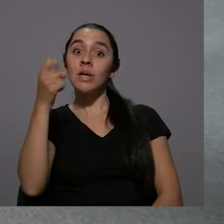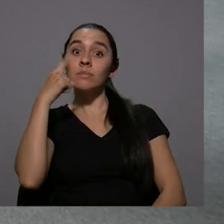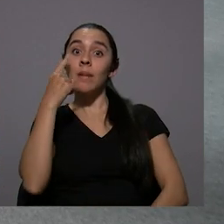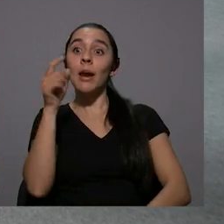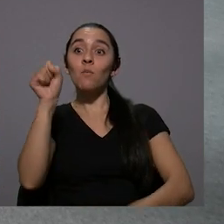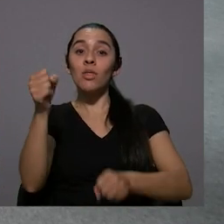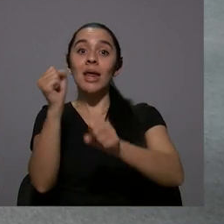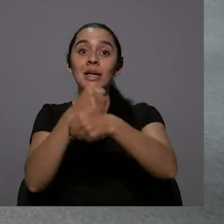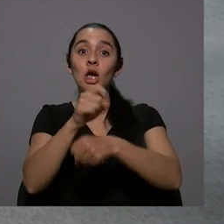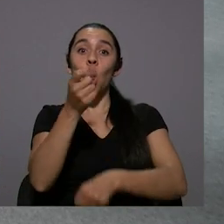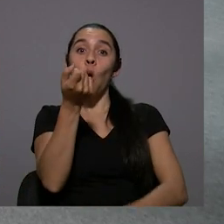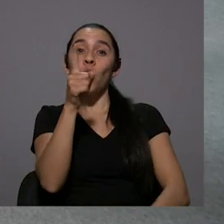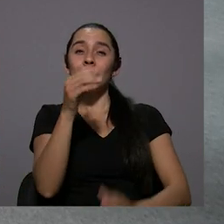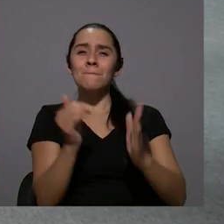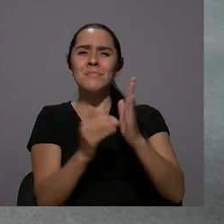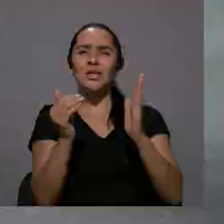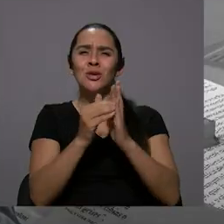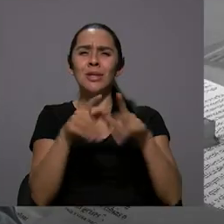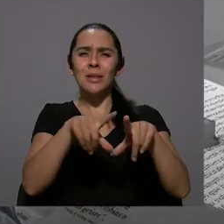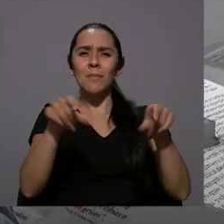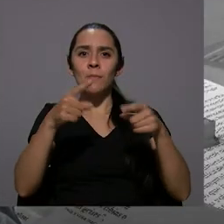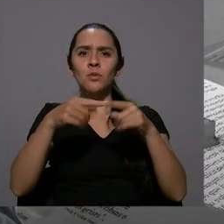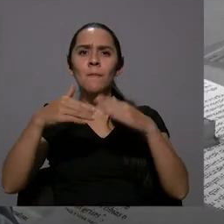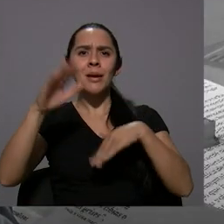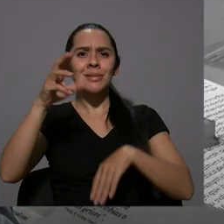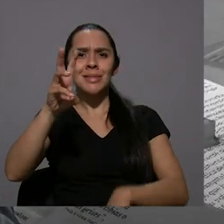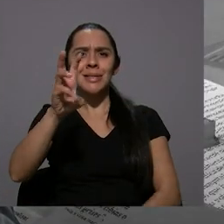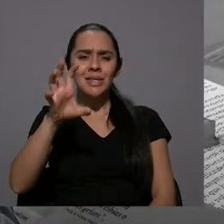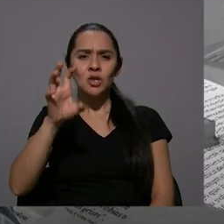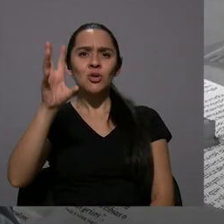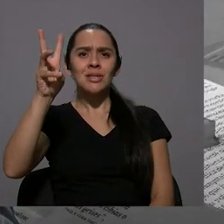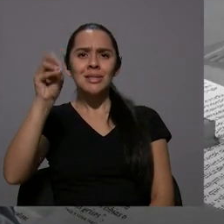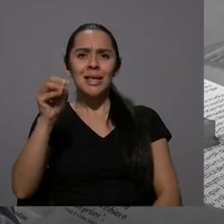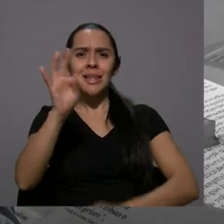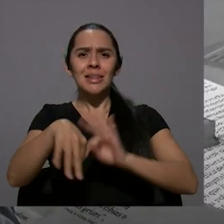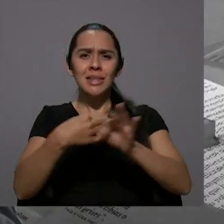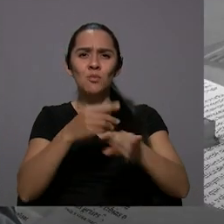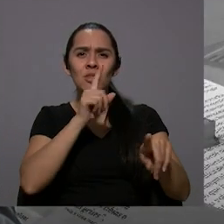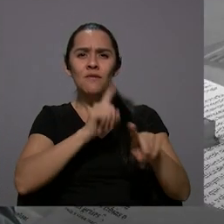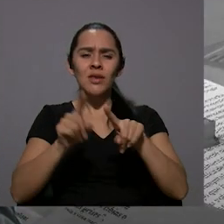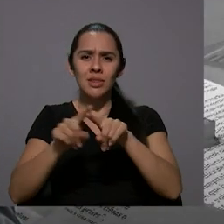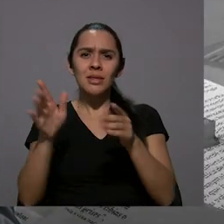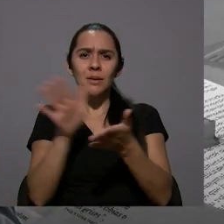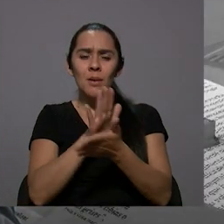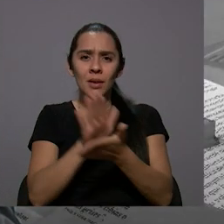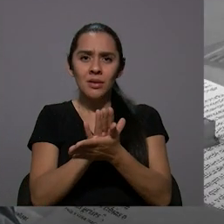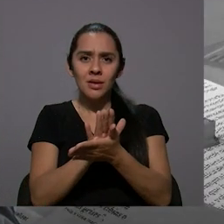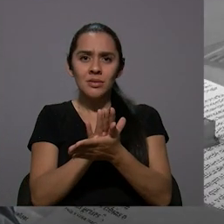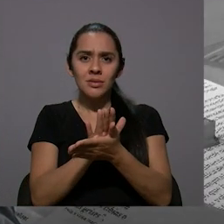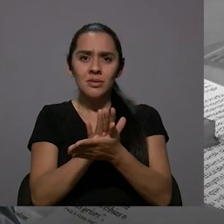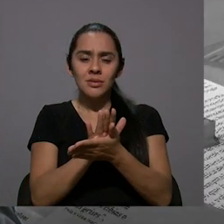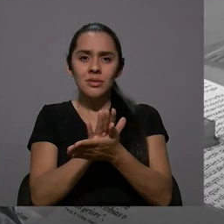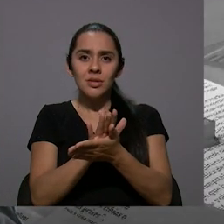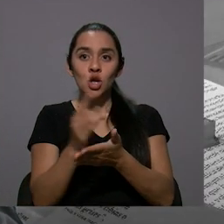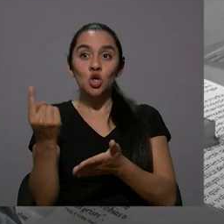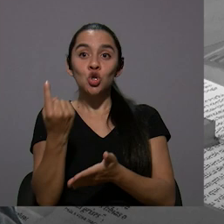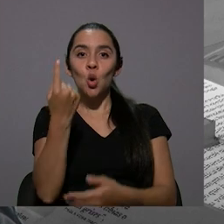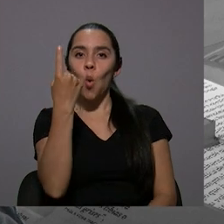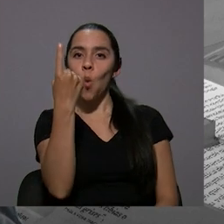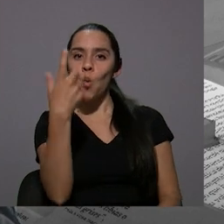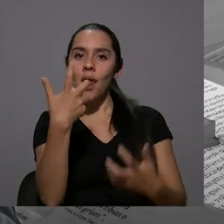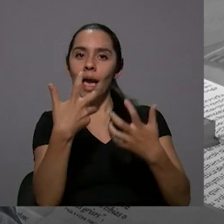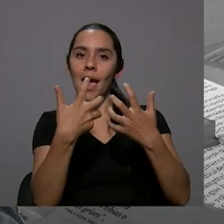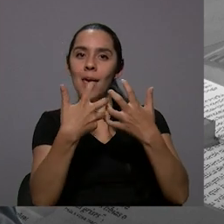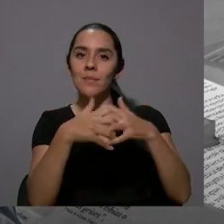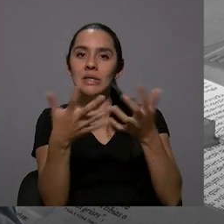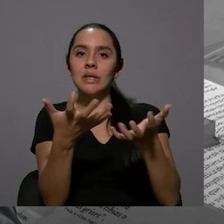produzca 11 millones de papeletas pero son más de 660 tipos distintos de papeletas solo una